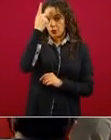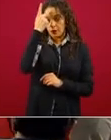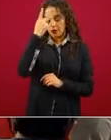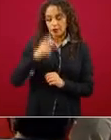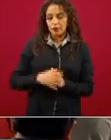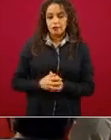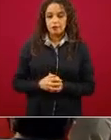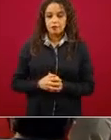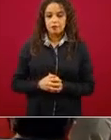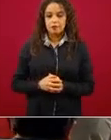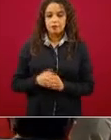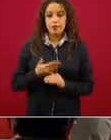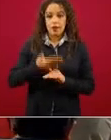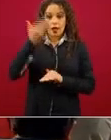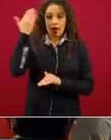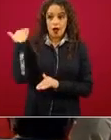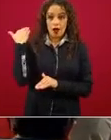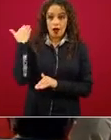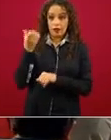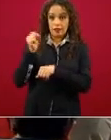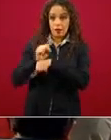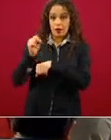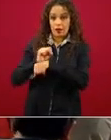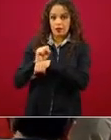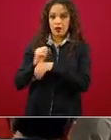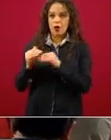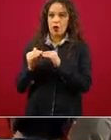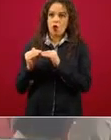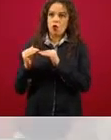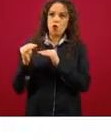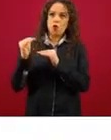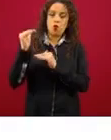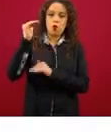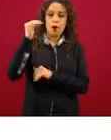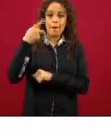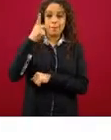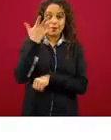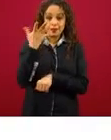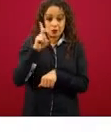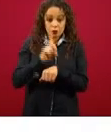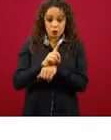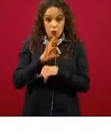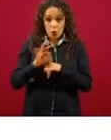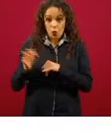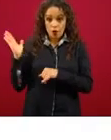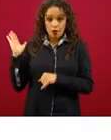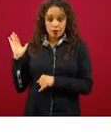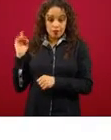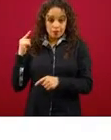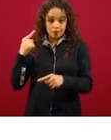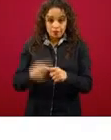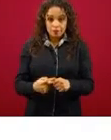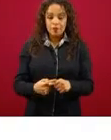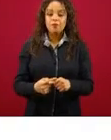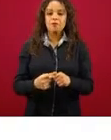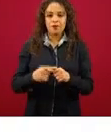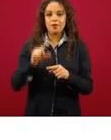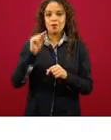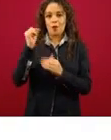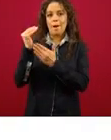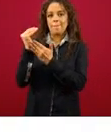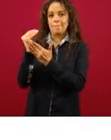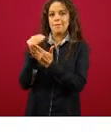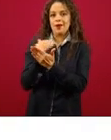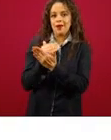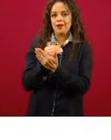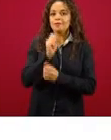una tendencia a la alza en últimas semanas. Sin embargo, en los últimos 5 días han mostrado un descenso también